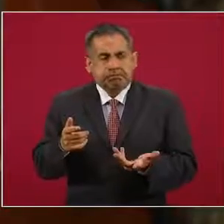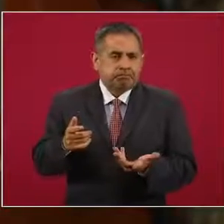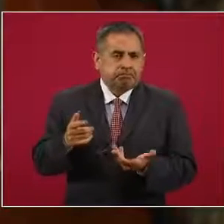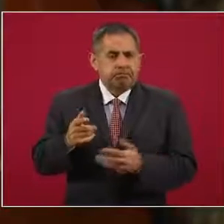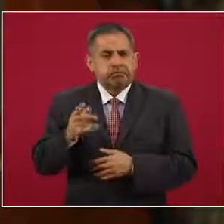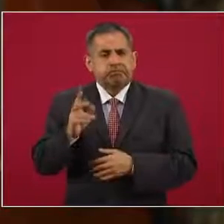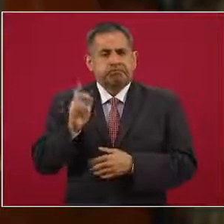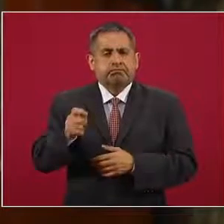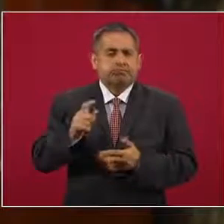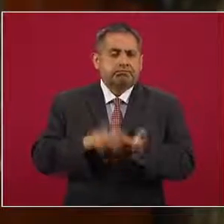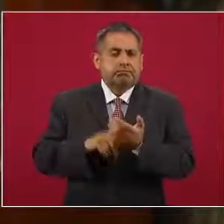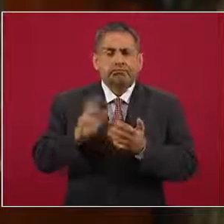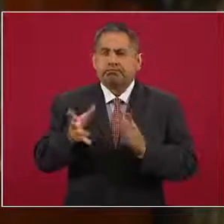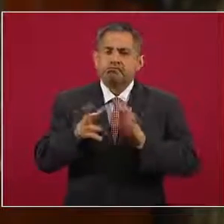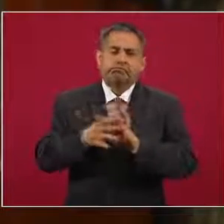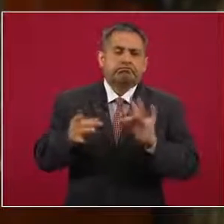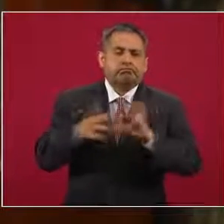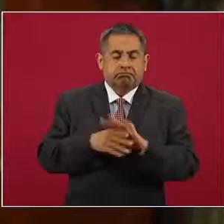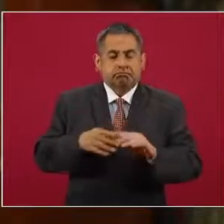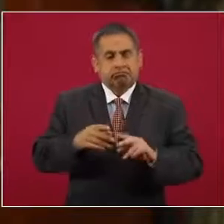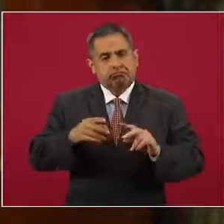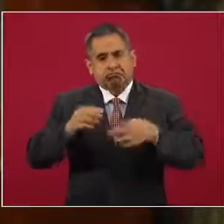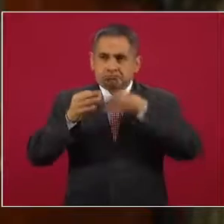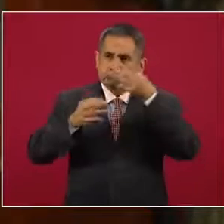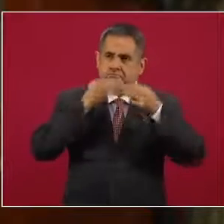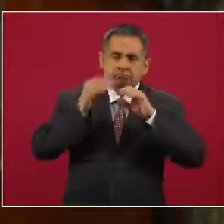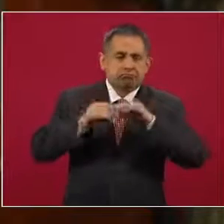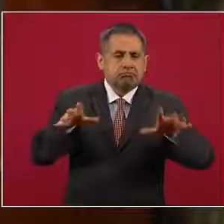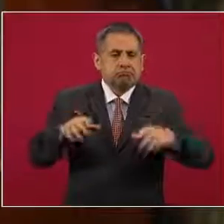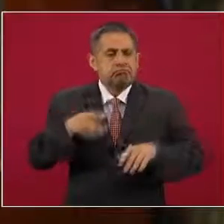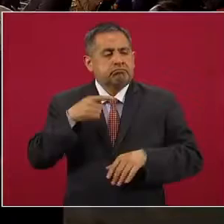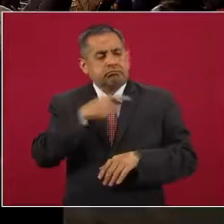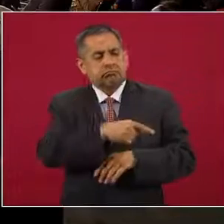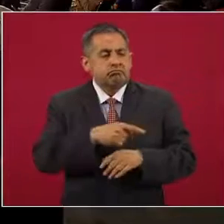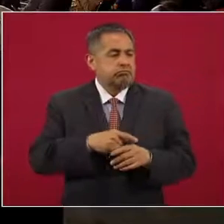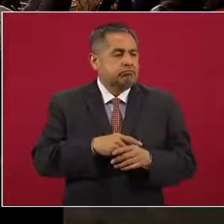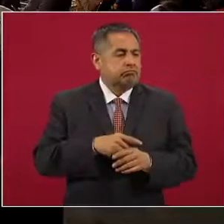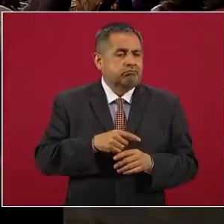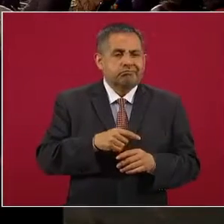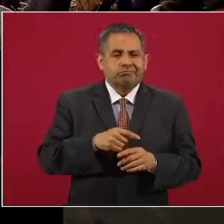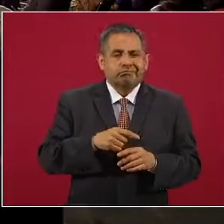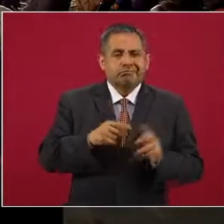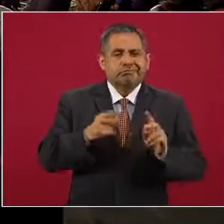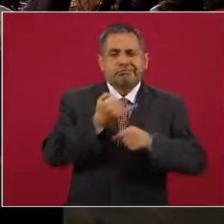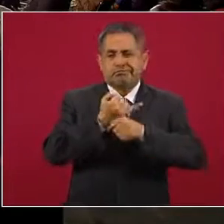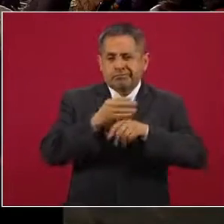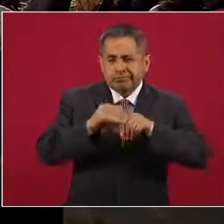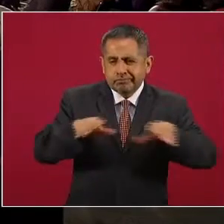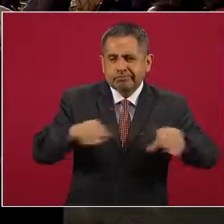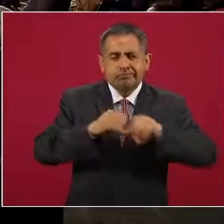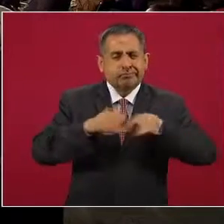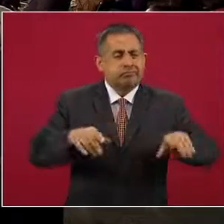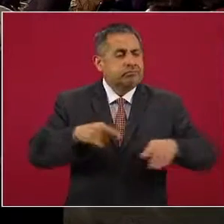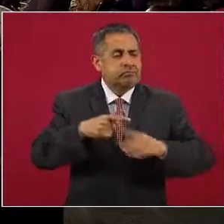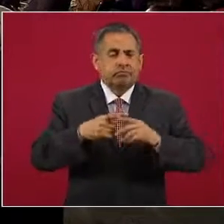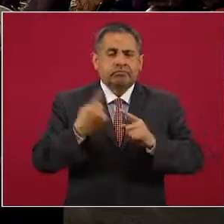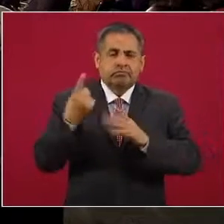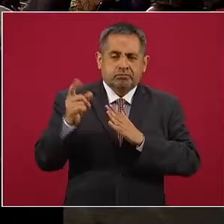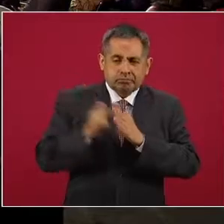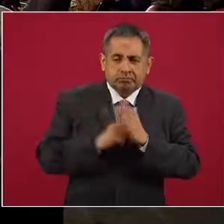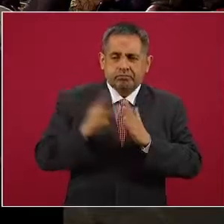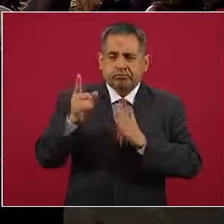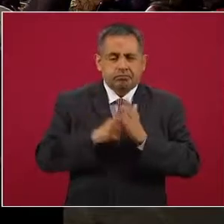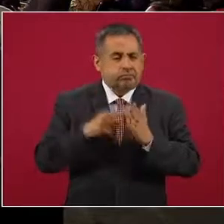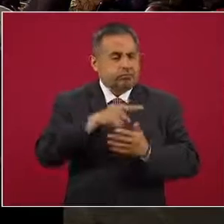afortunadamente se pudo hablar de las violencias de género, de este informe que mensualmente otorga la